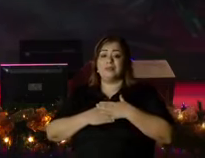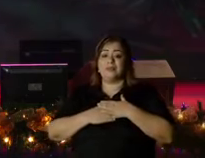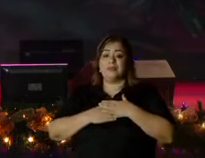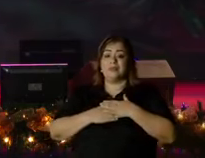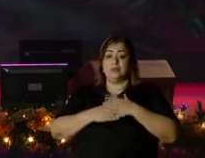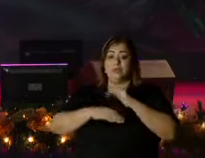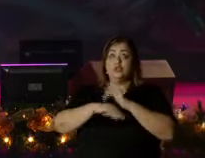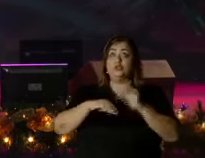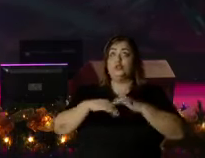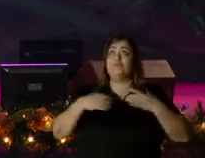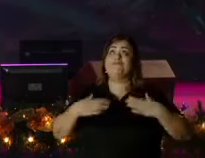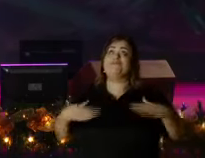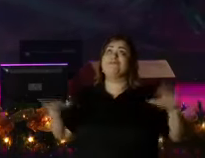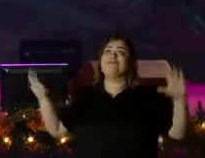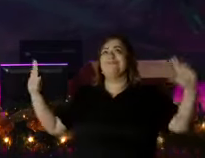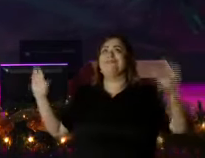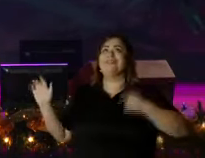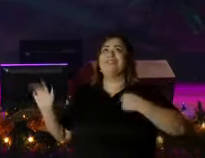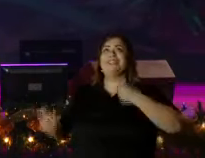que te amo.